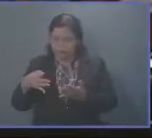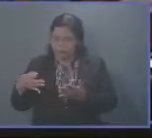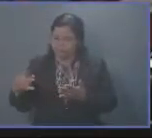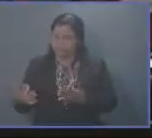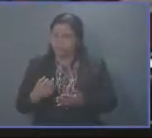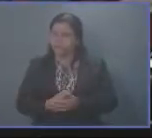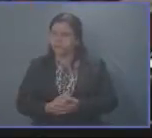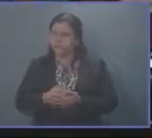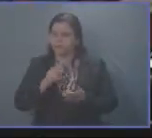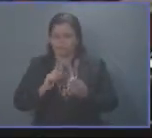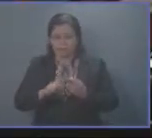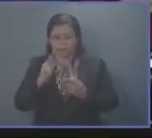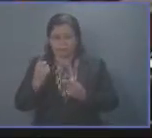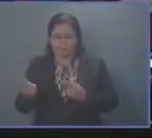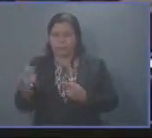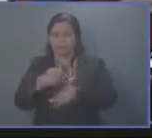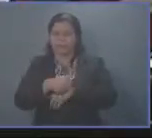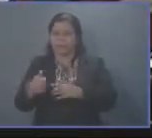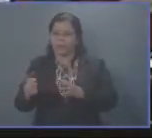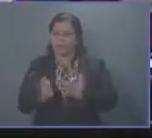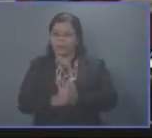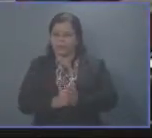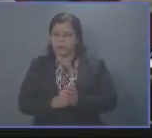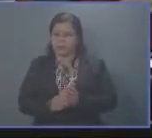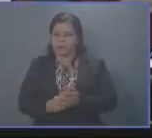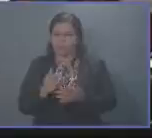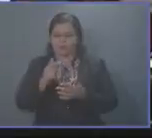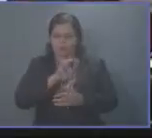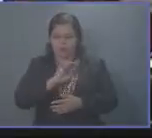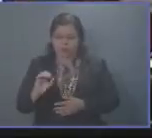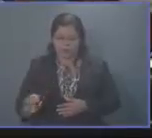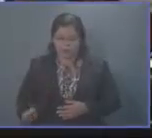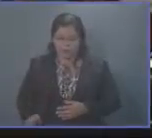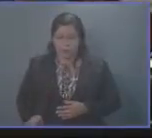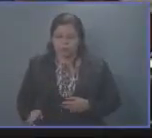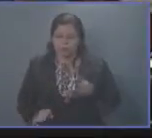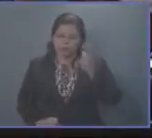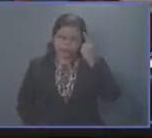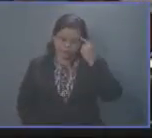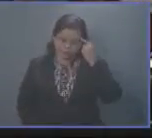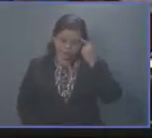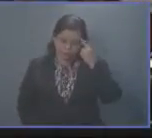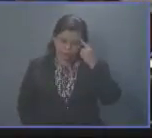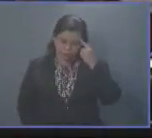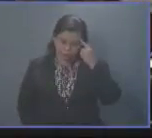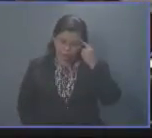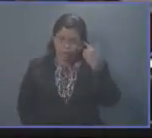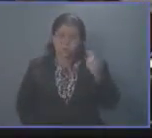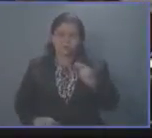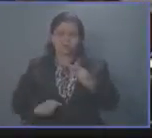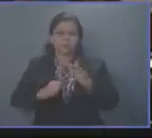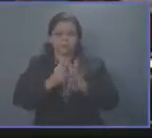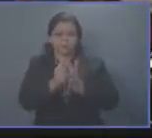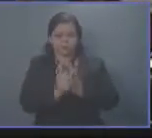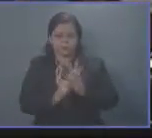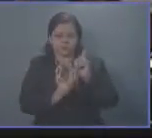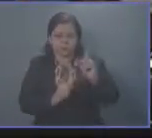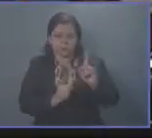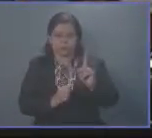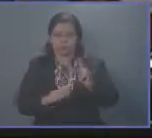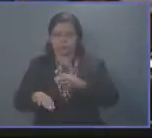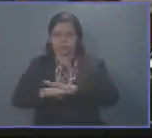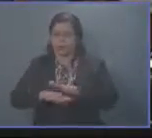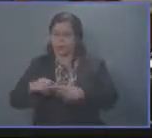Decreto número. La Asamblea Legislativa de la República de El Salvador, considerando, literal 1, que por